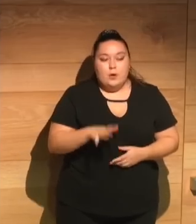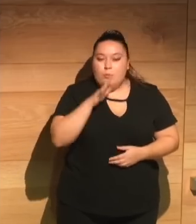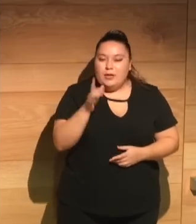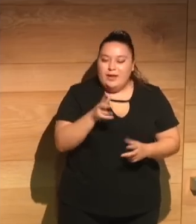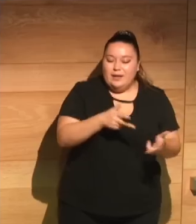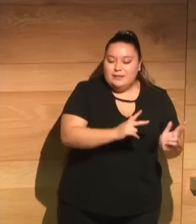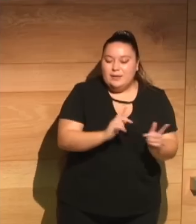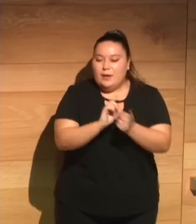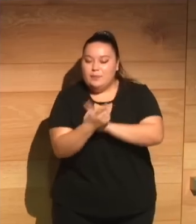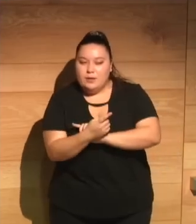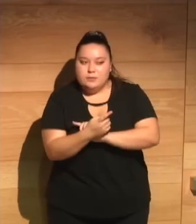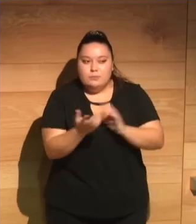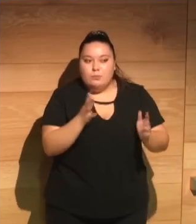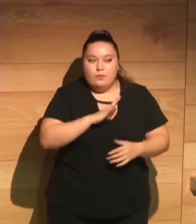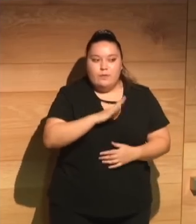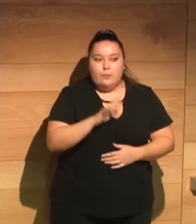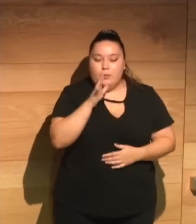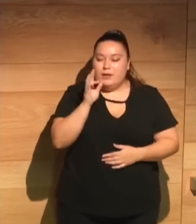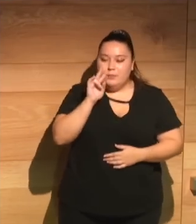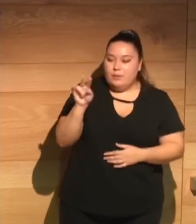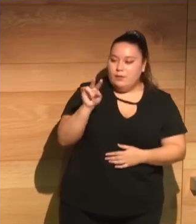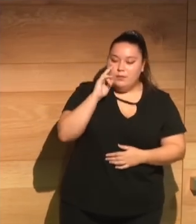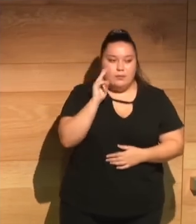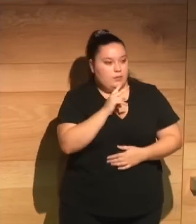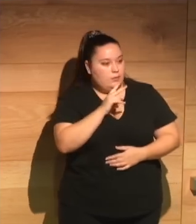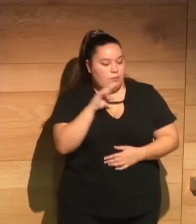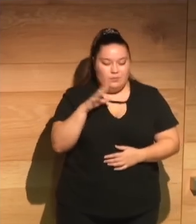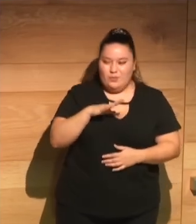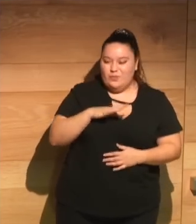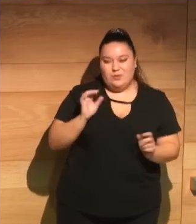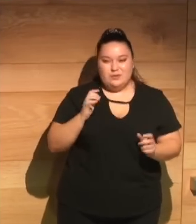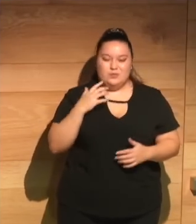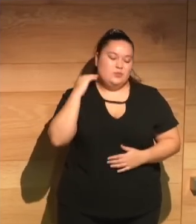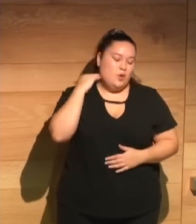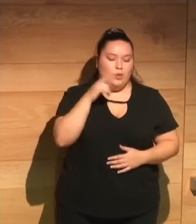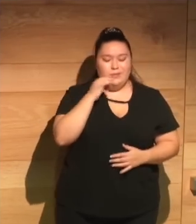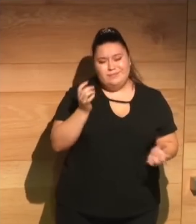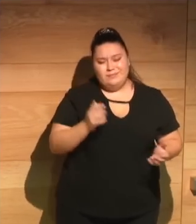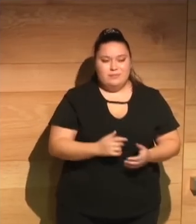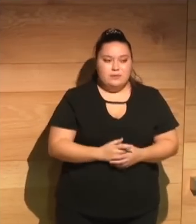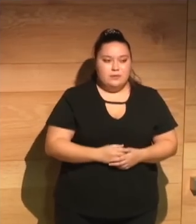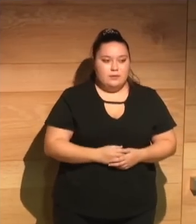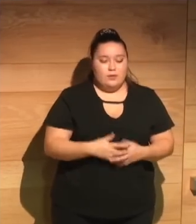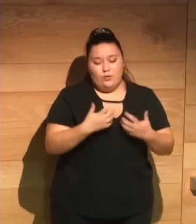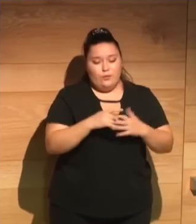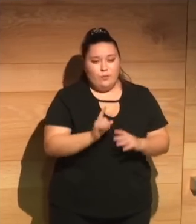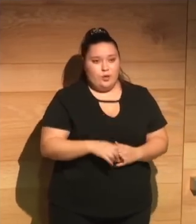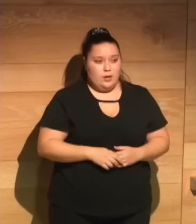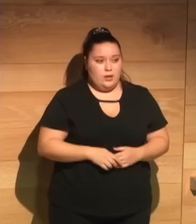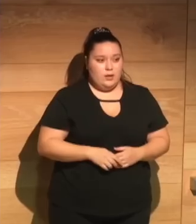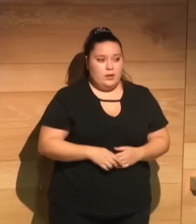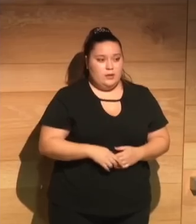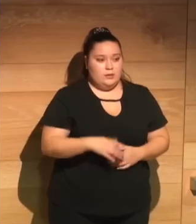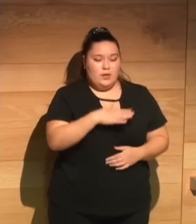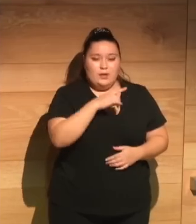está Arturo y Arturo donde está Juan? Porque estoy mirando para un lado y para el otro. Es que ya lo hicimos y no funcionó, Javi. No funciona. Me está doliendo el cuello.